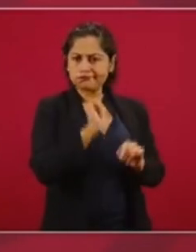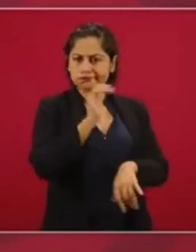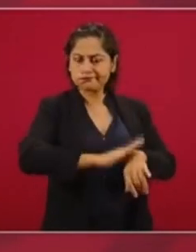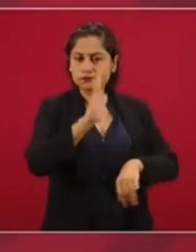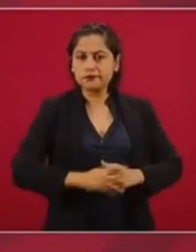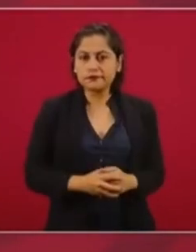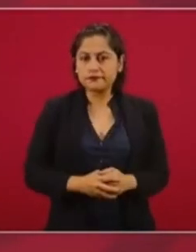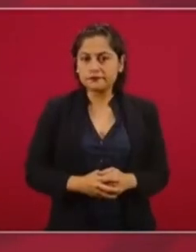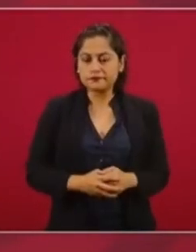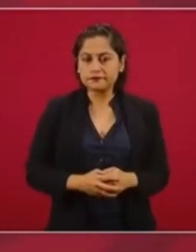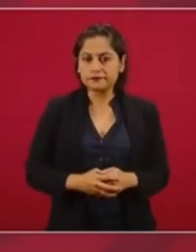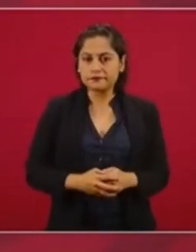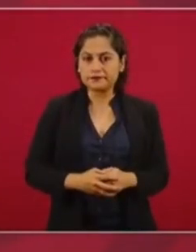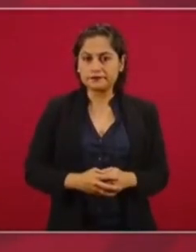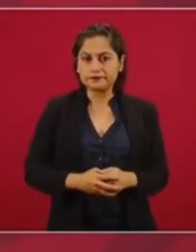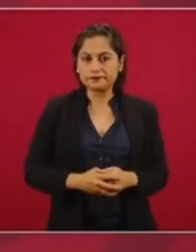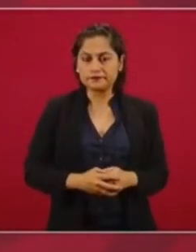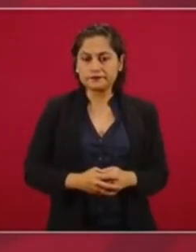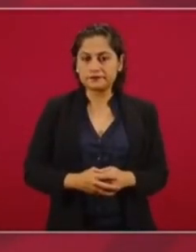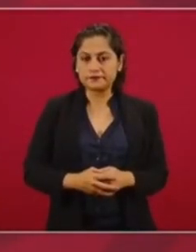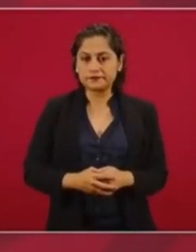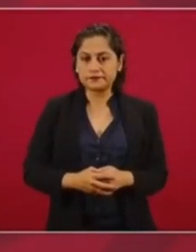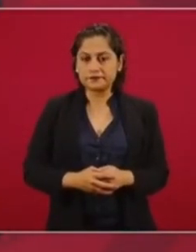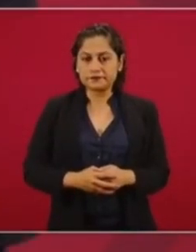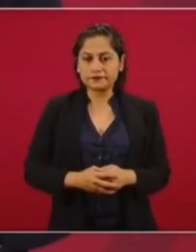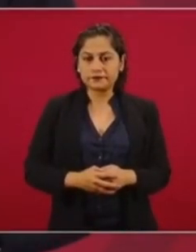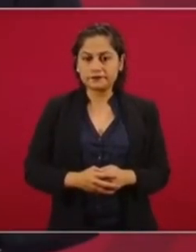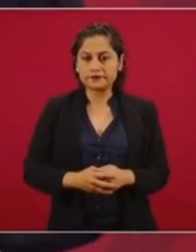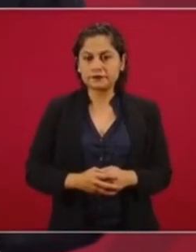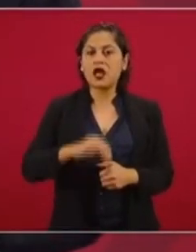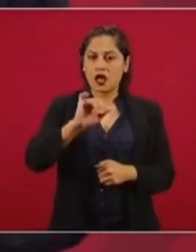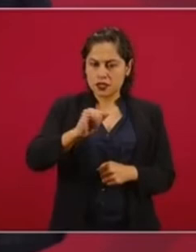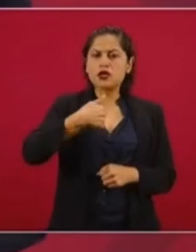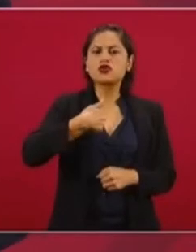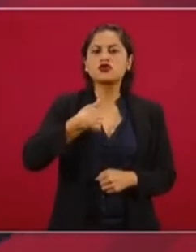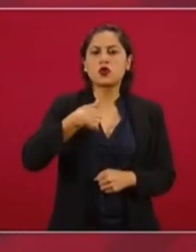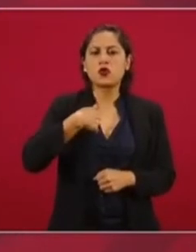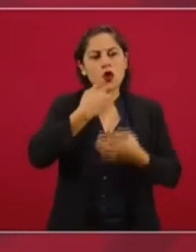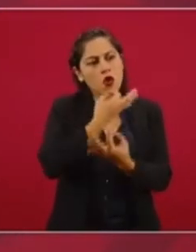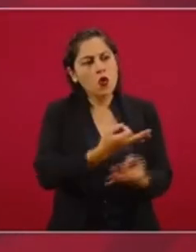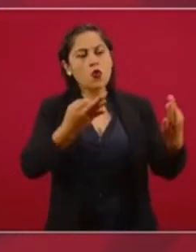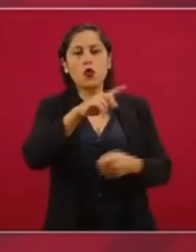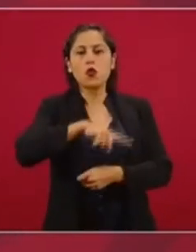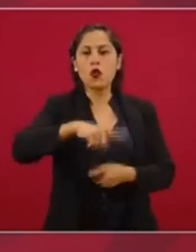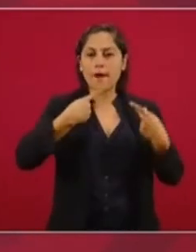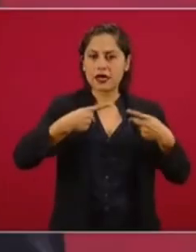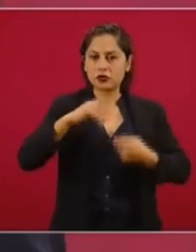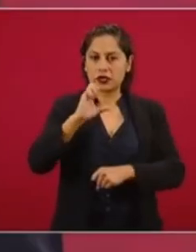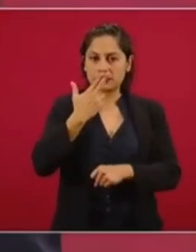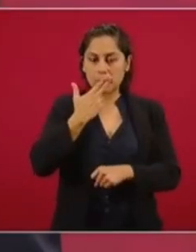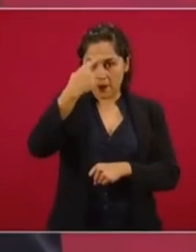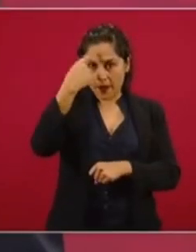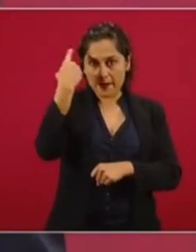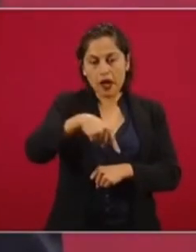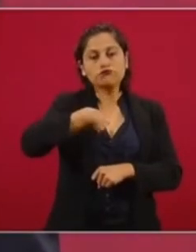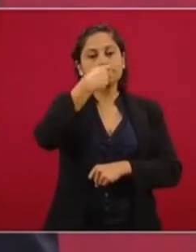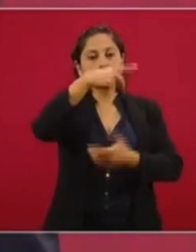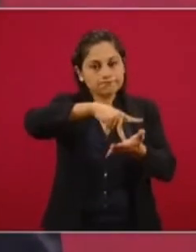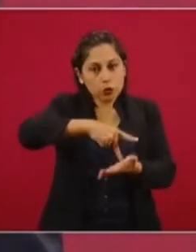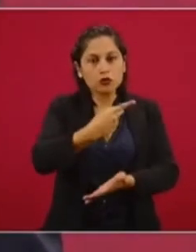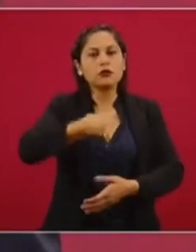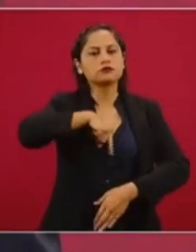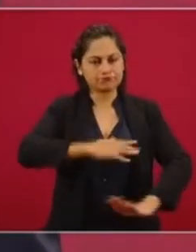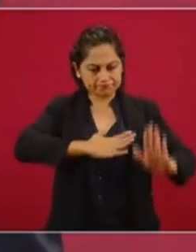la cidh inauguró y si voy a enviar un mensaje para reafirmarnos el compromiso de